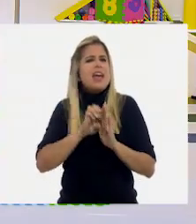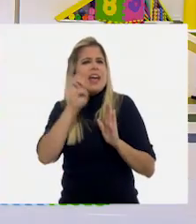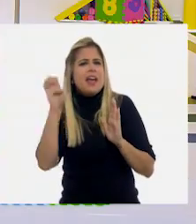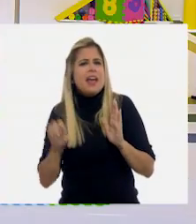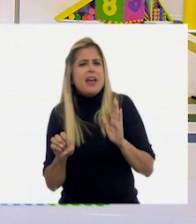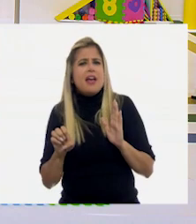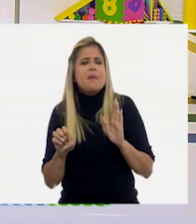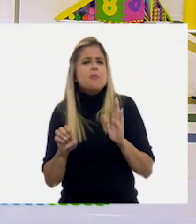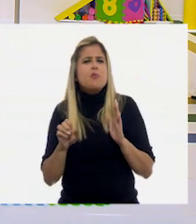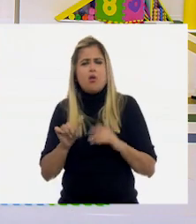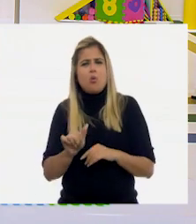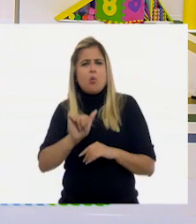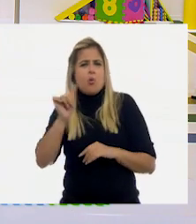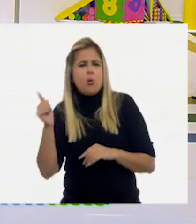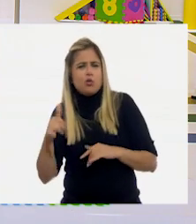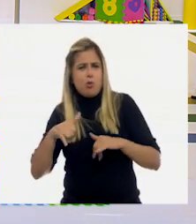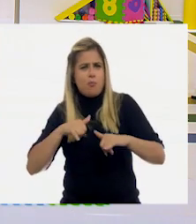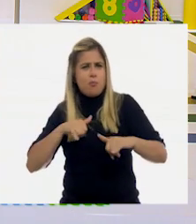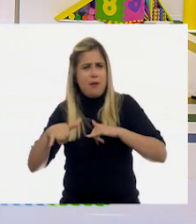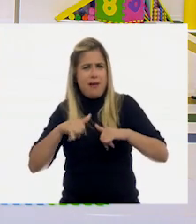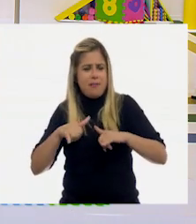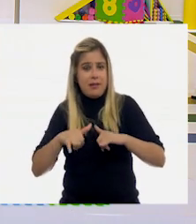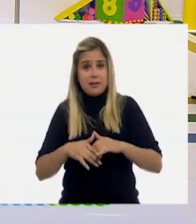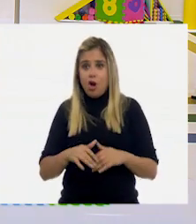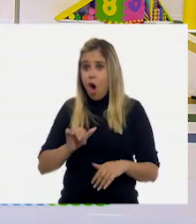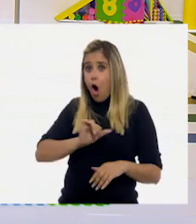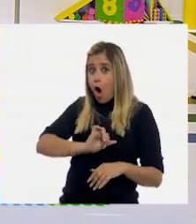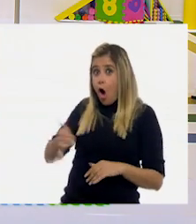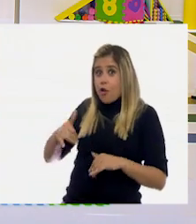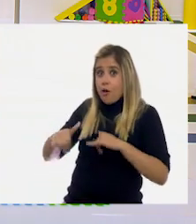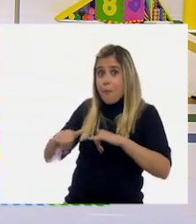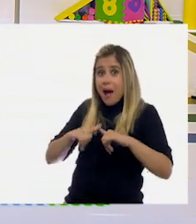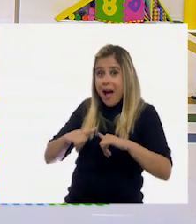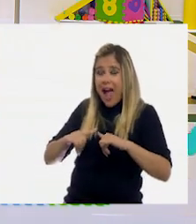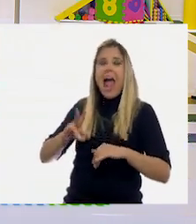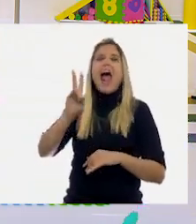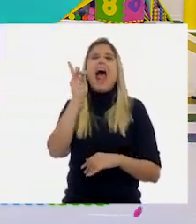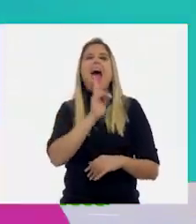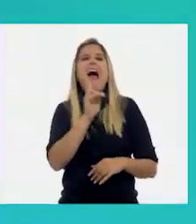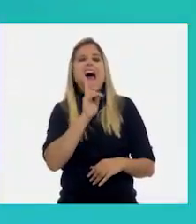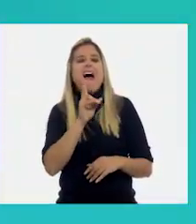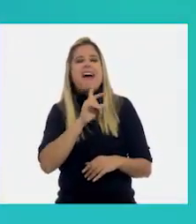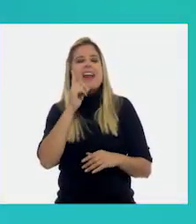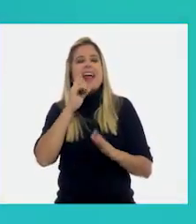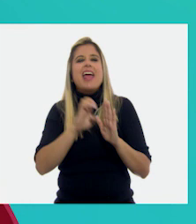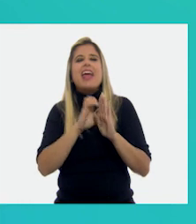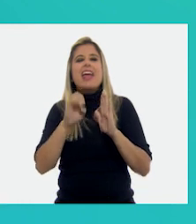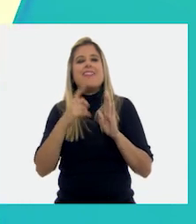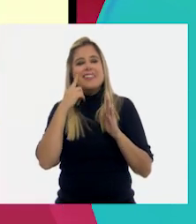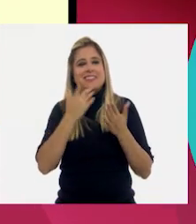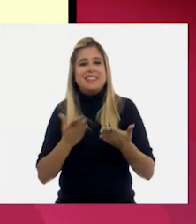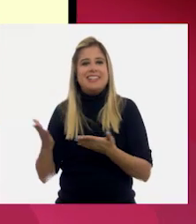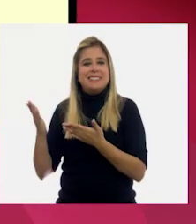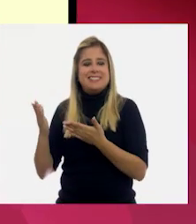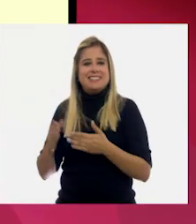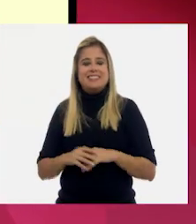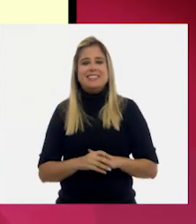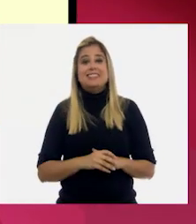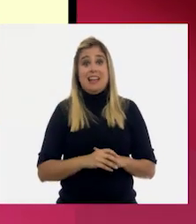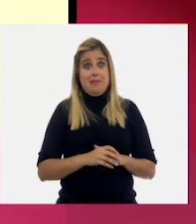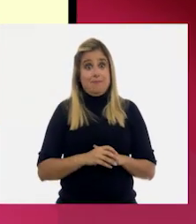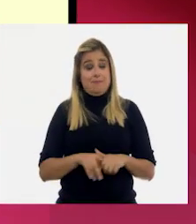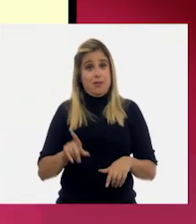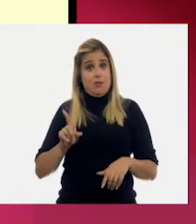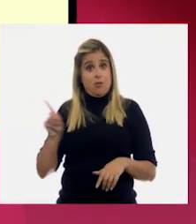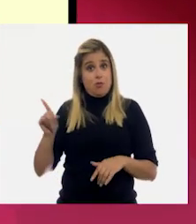de otro croquis? ¿Otro croquis? Así es, a Pepe. A ver, vamos a verlo. ¡Ay! Este croquis